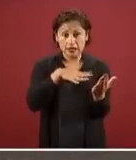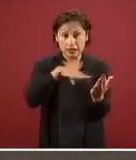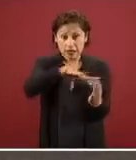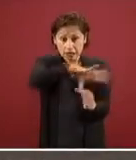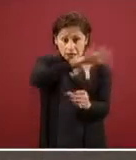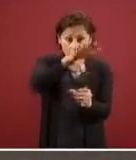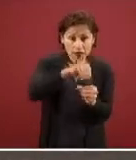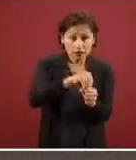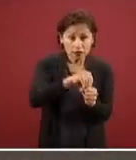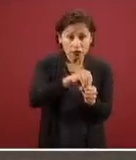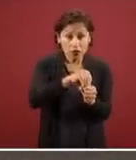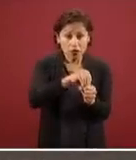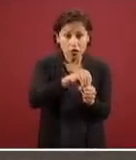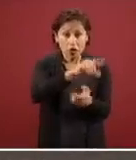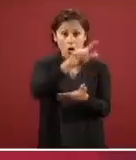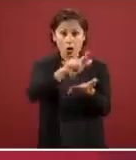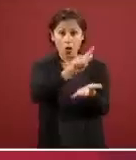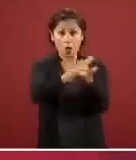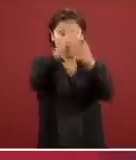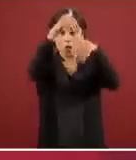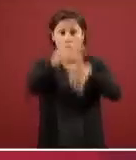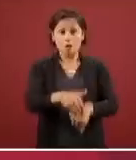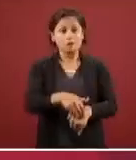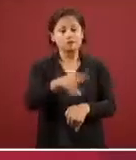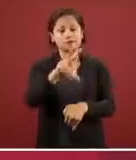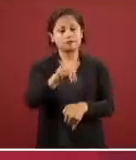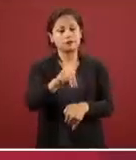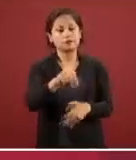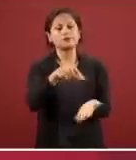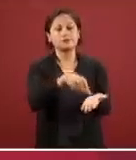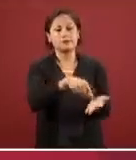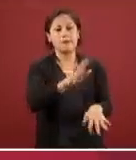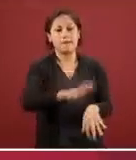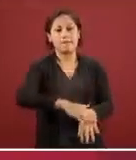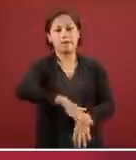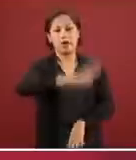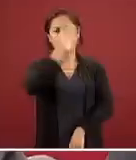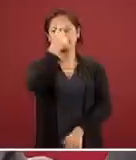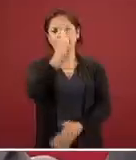La mayor parte de las cosas aquí expresadas